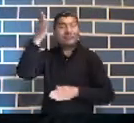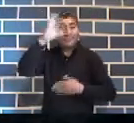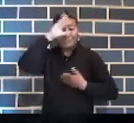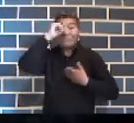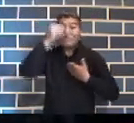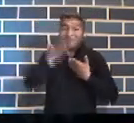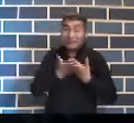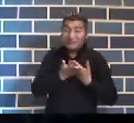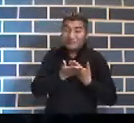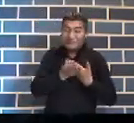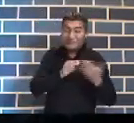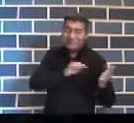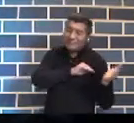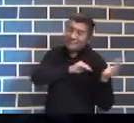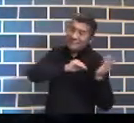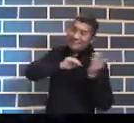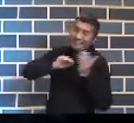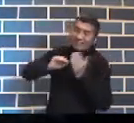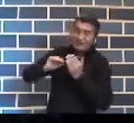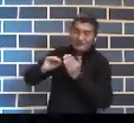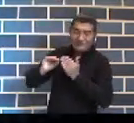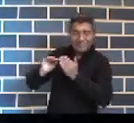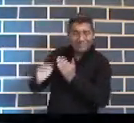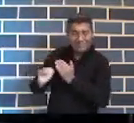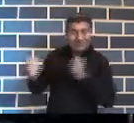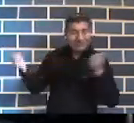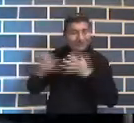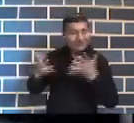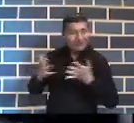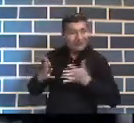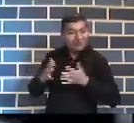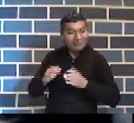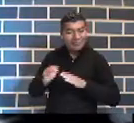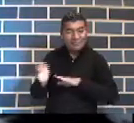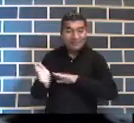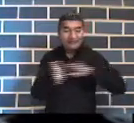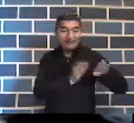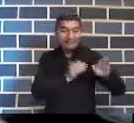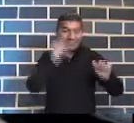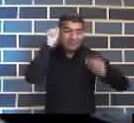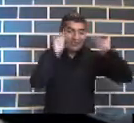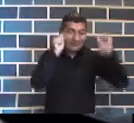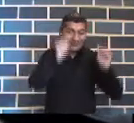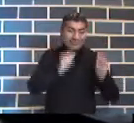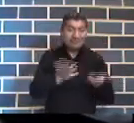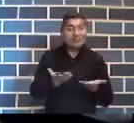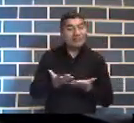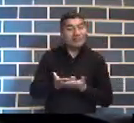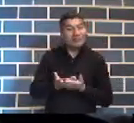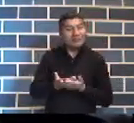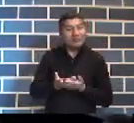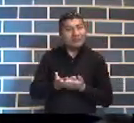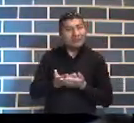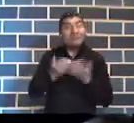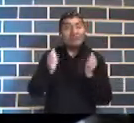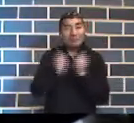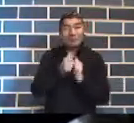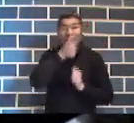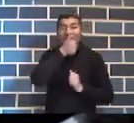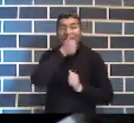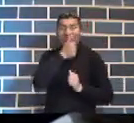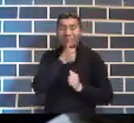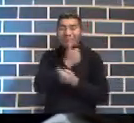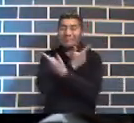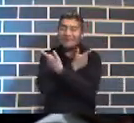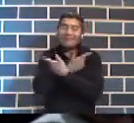deja de lado los temores las dudas con serenidad y